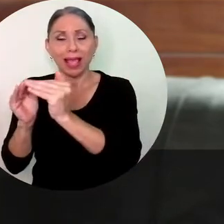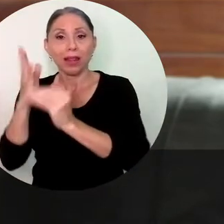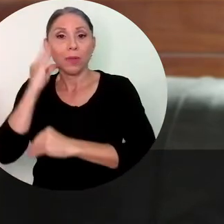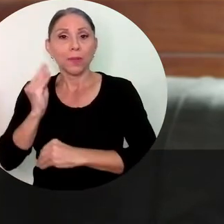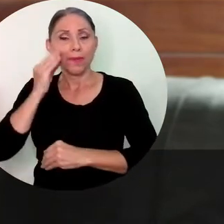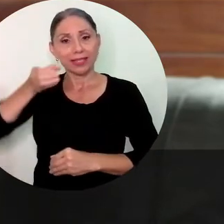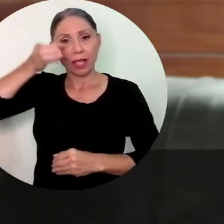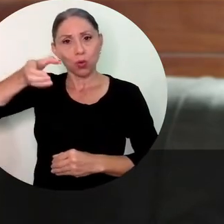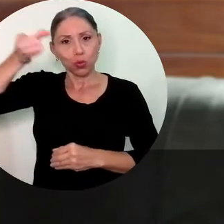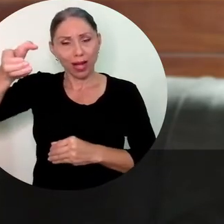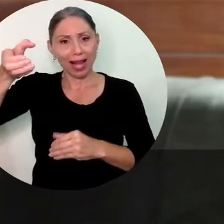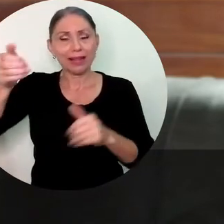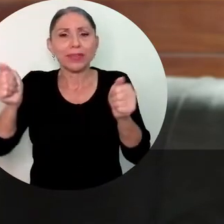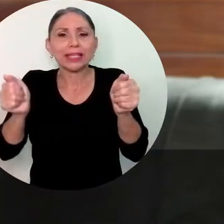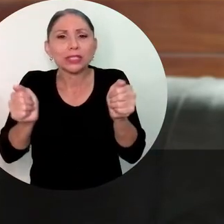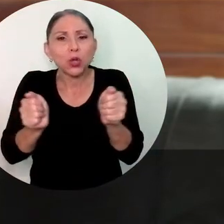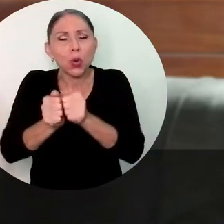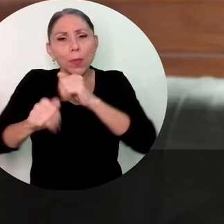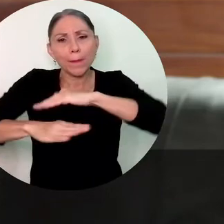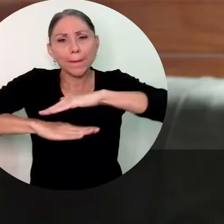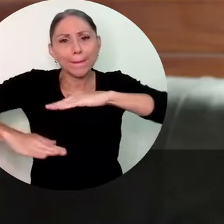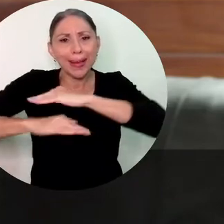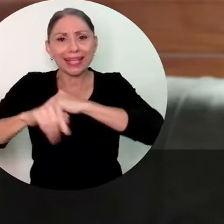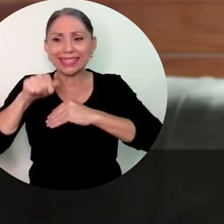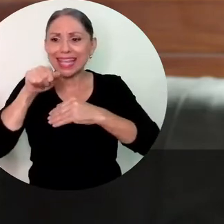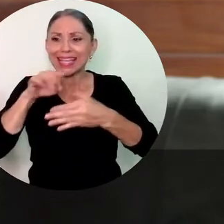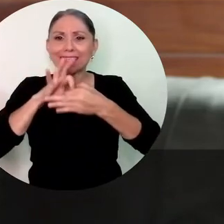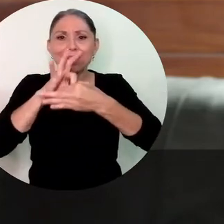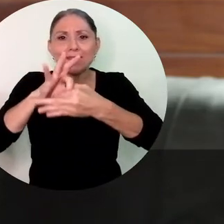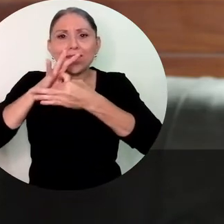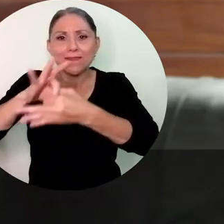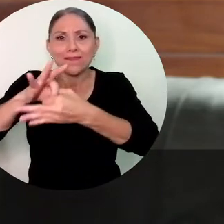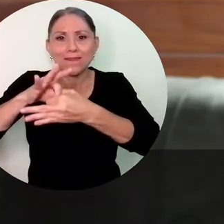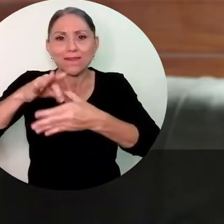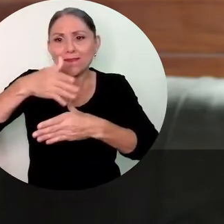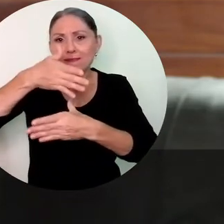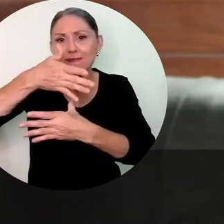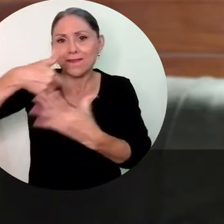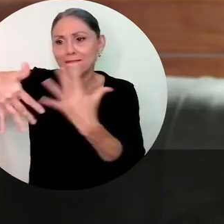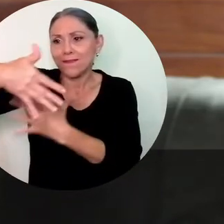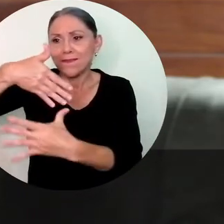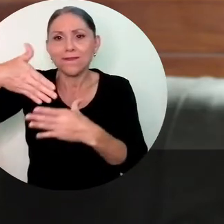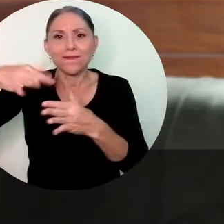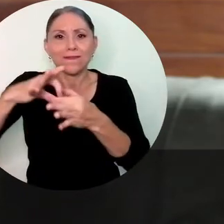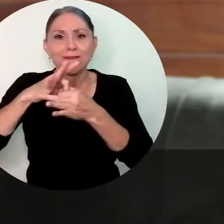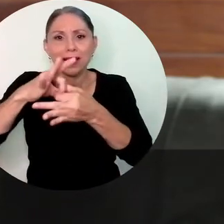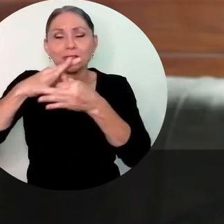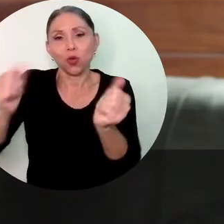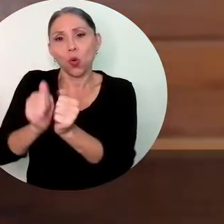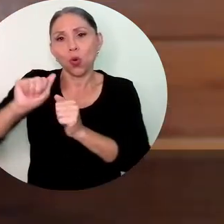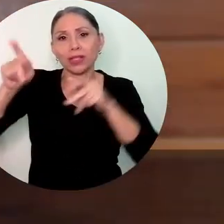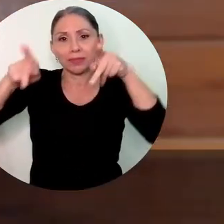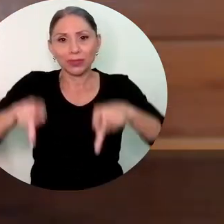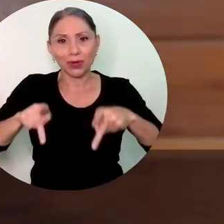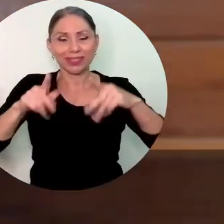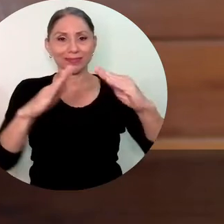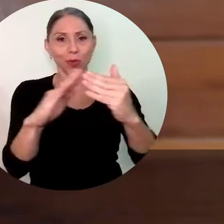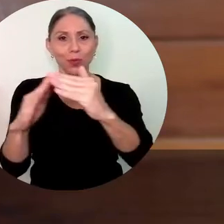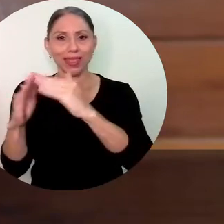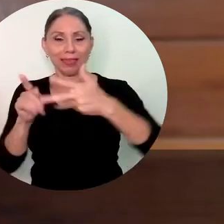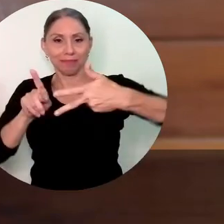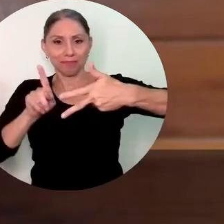es a partir de esa relación con los otros al nivel de comunidad. Y